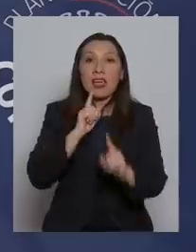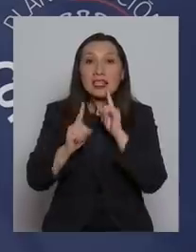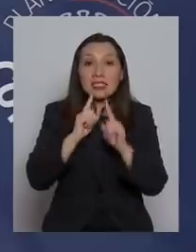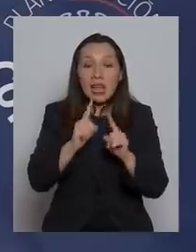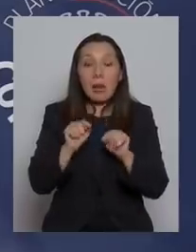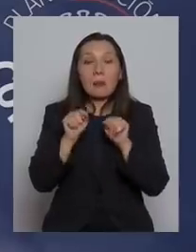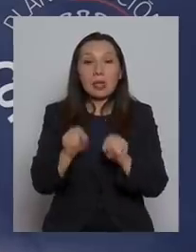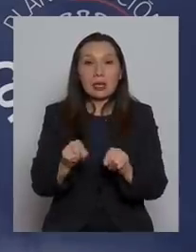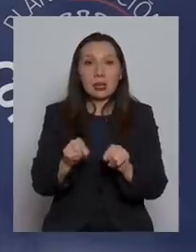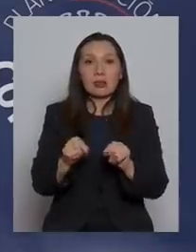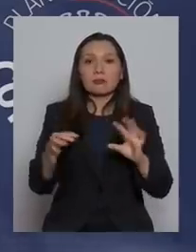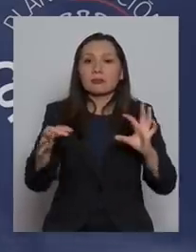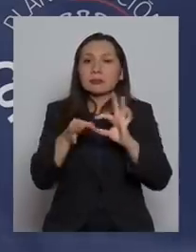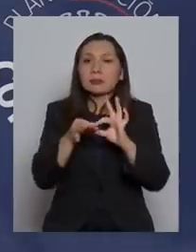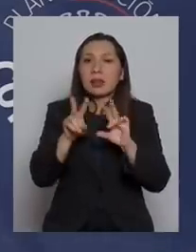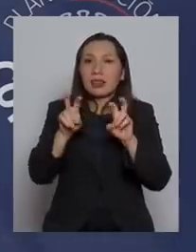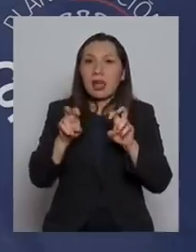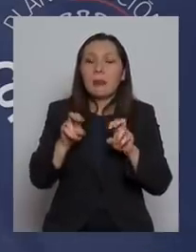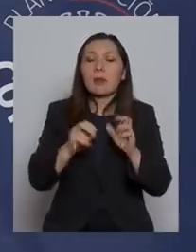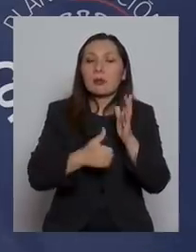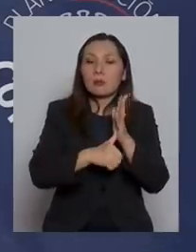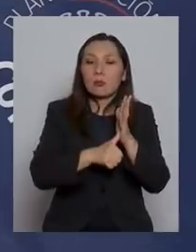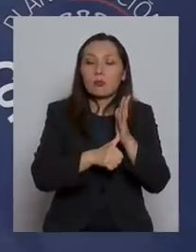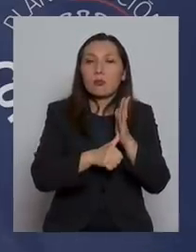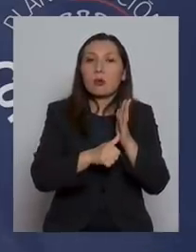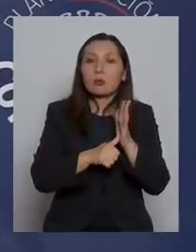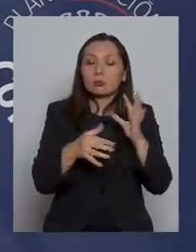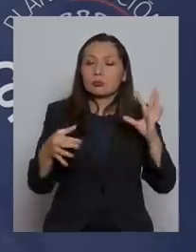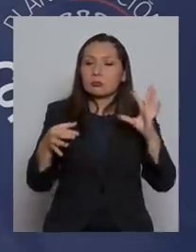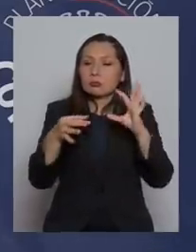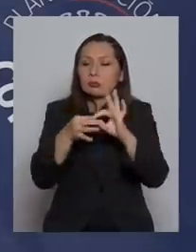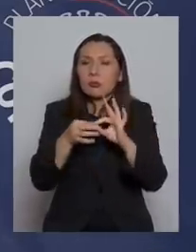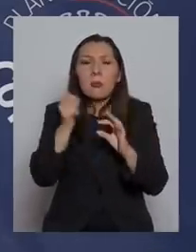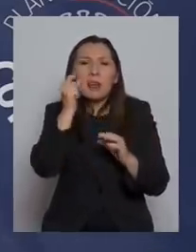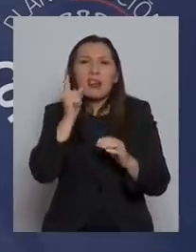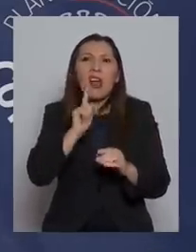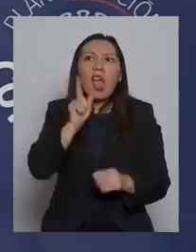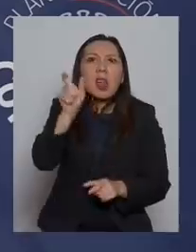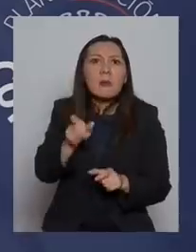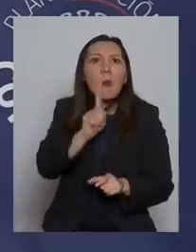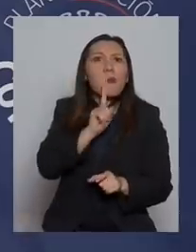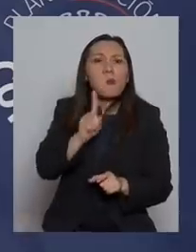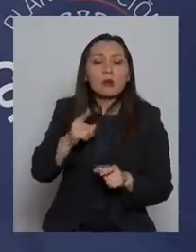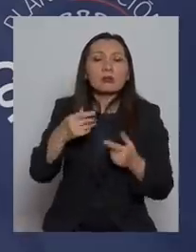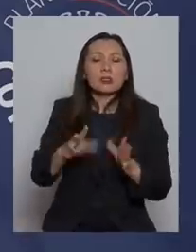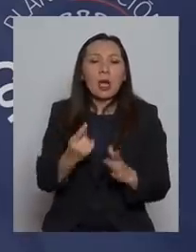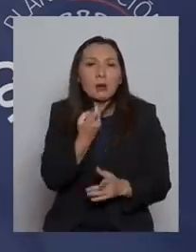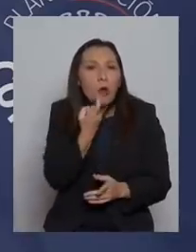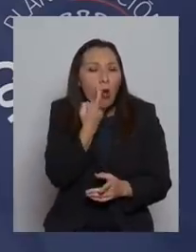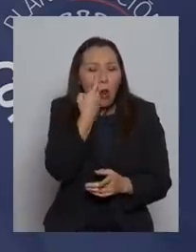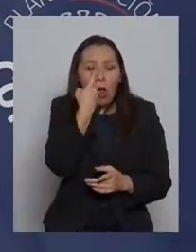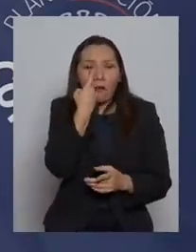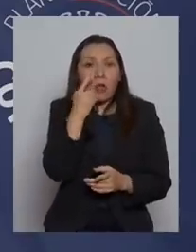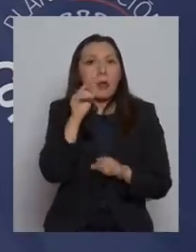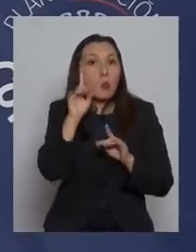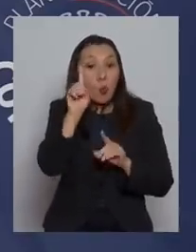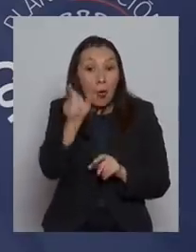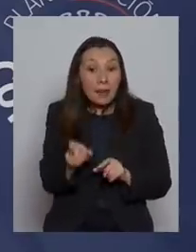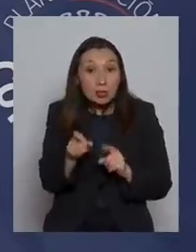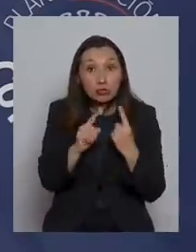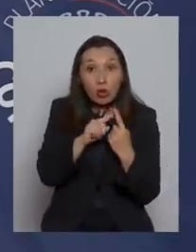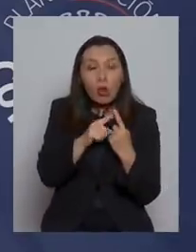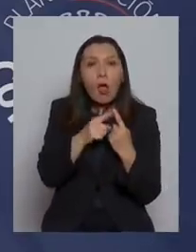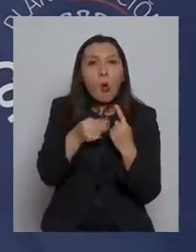exámenes vinculados a un RUT. Quiero ser muy claro en esto porque hay personas que se han hecho una misma